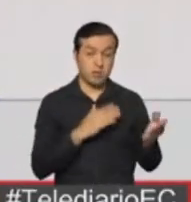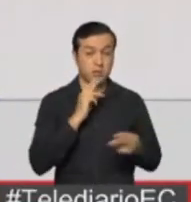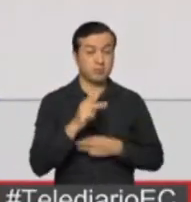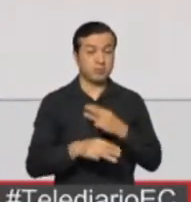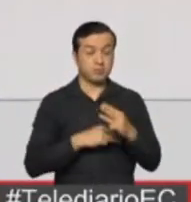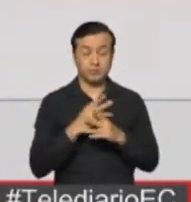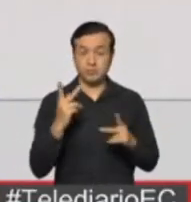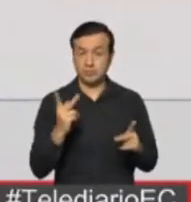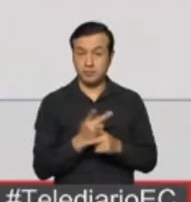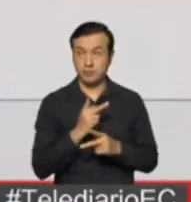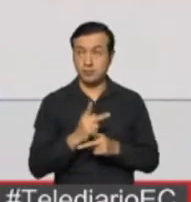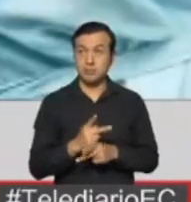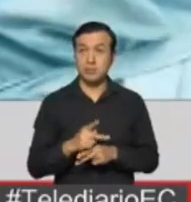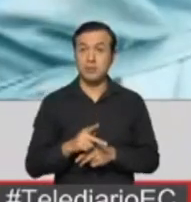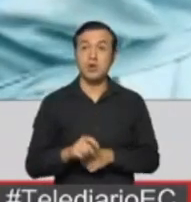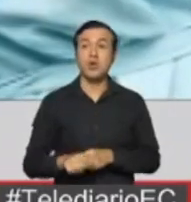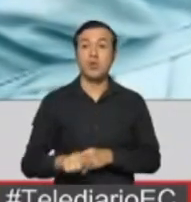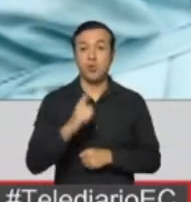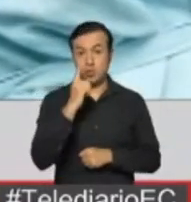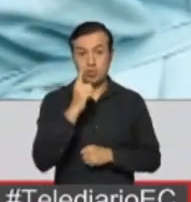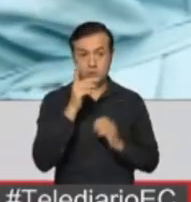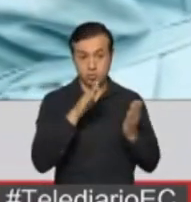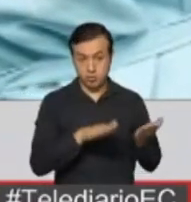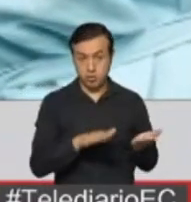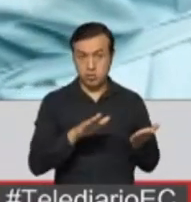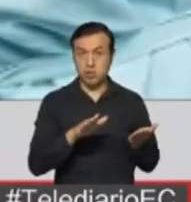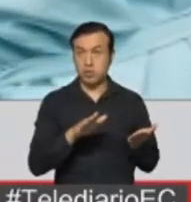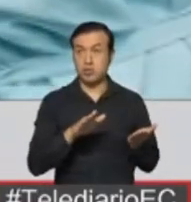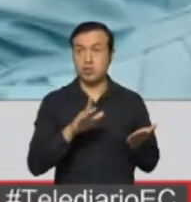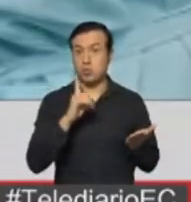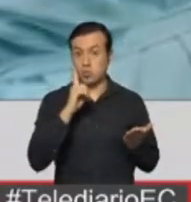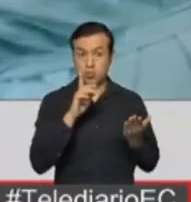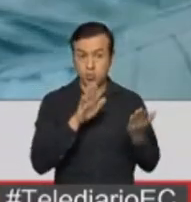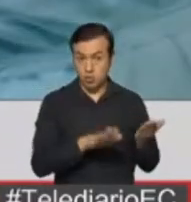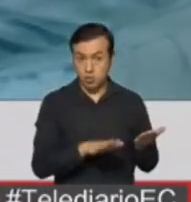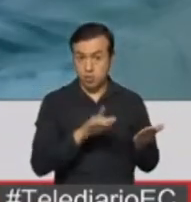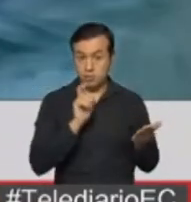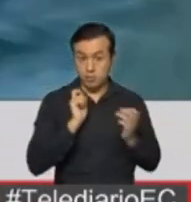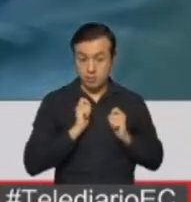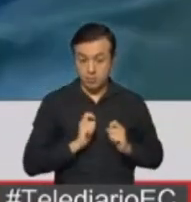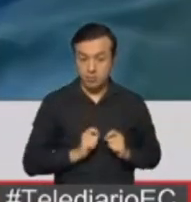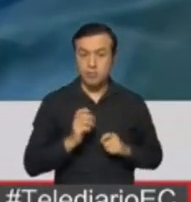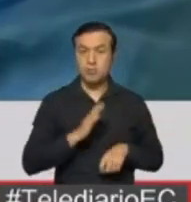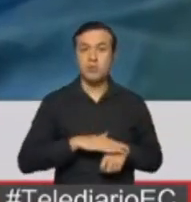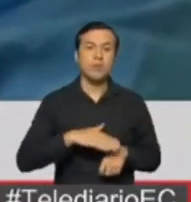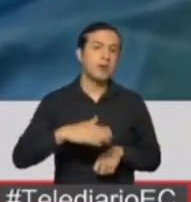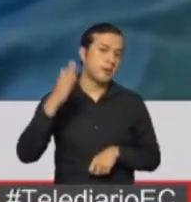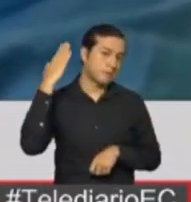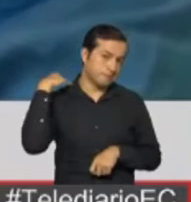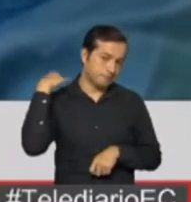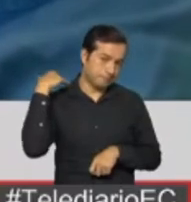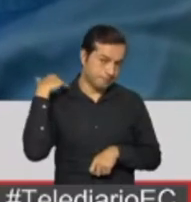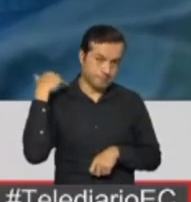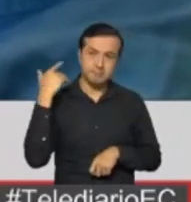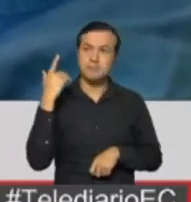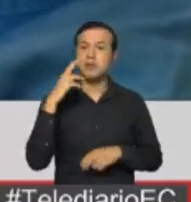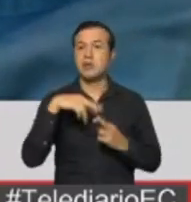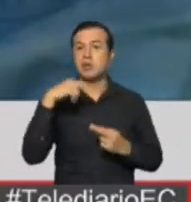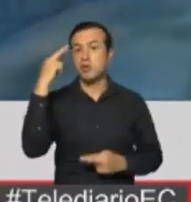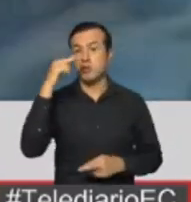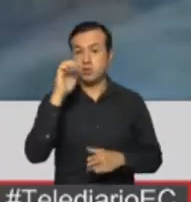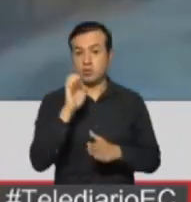mundo uno de cada cinco muertes por cáncer son debidas a cáncer de pulmón en cuanto a los datos por ejemplo de la región en